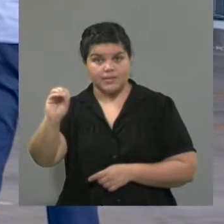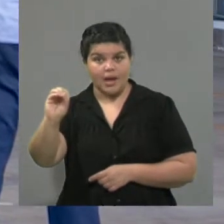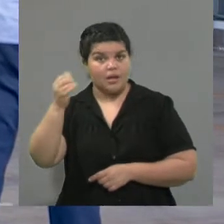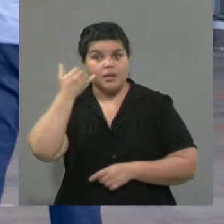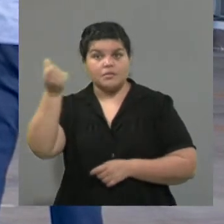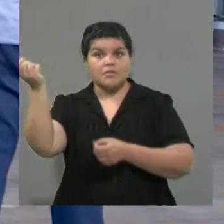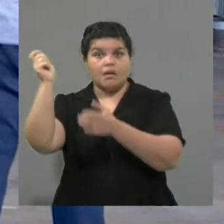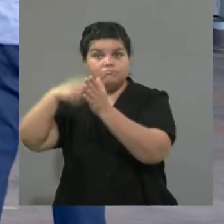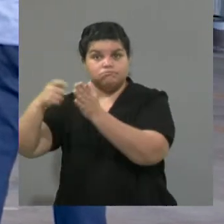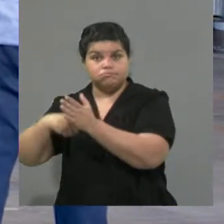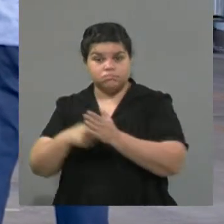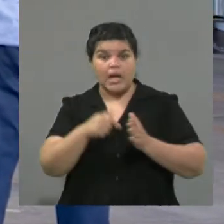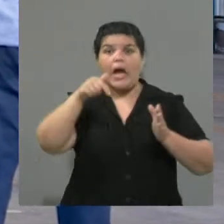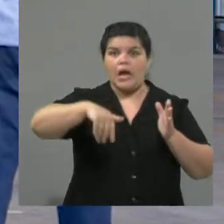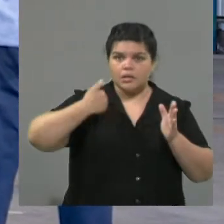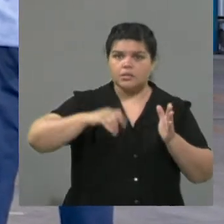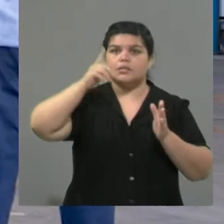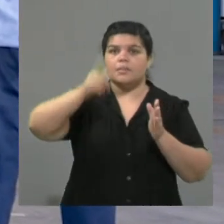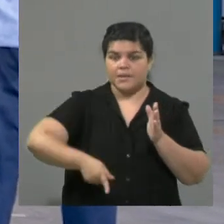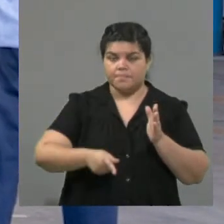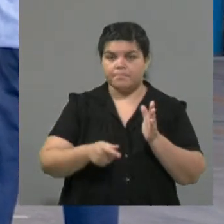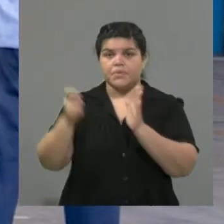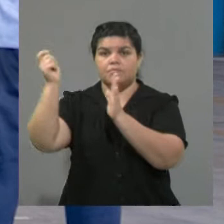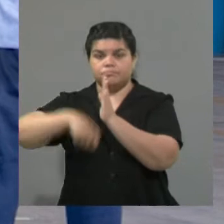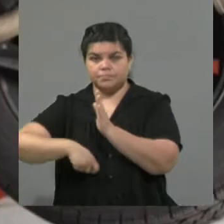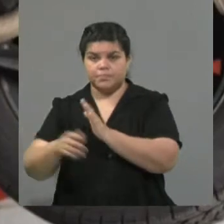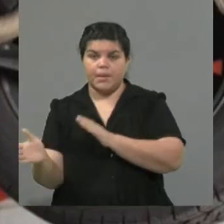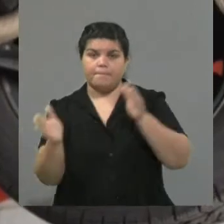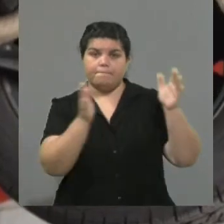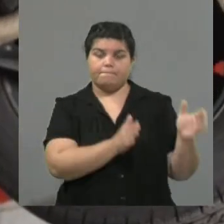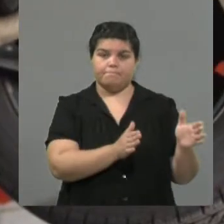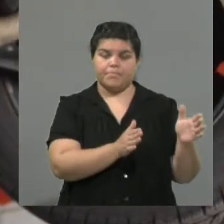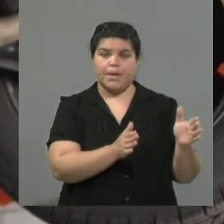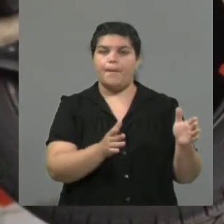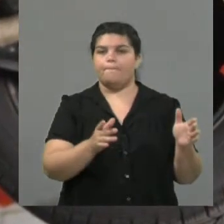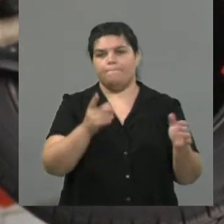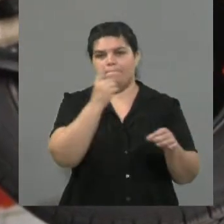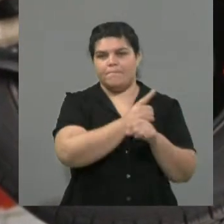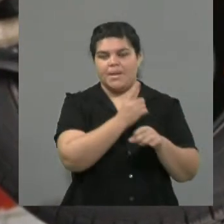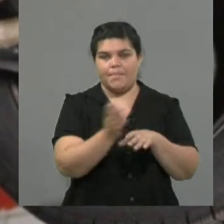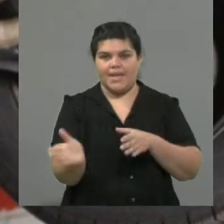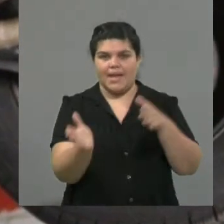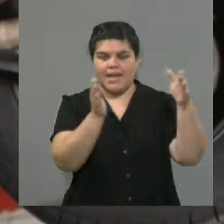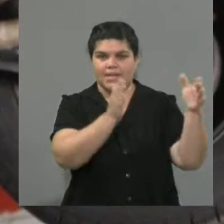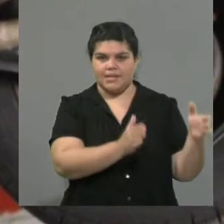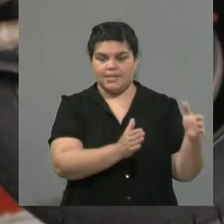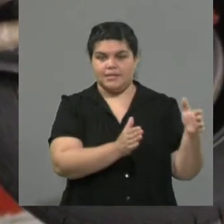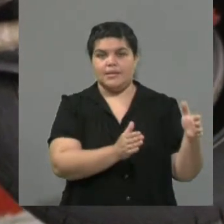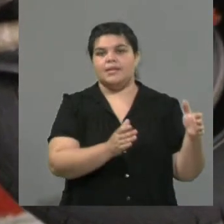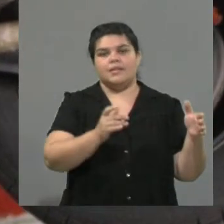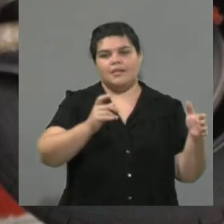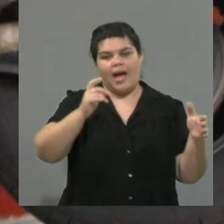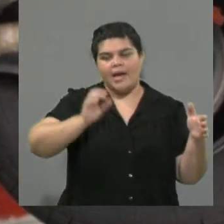la seguridad vial para el mundo. Sí. La primera década, que terminó el año pasado, fracasó.